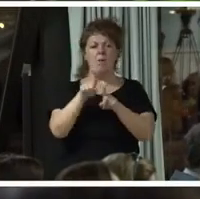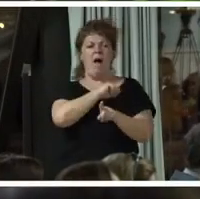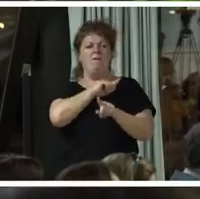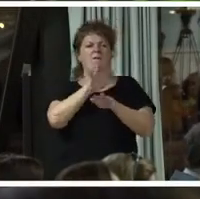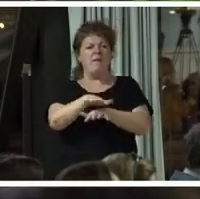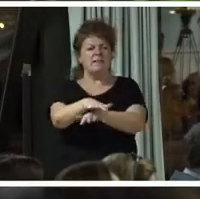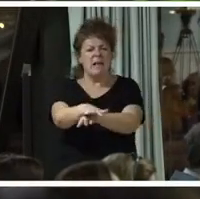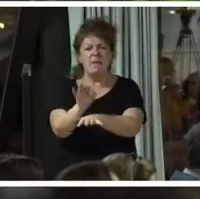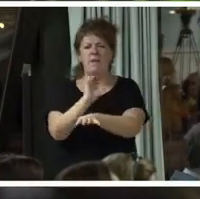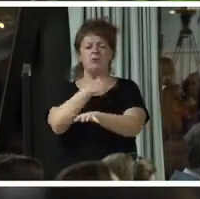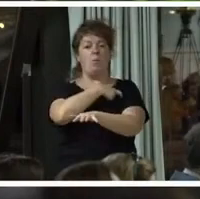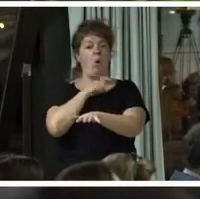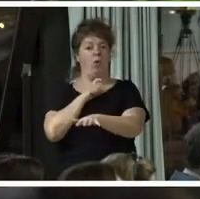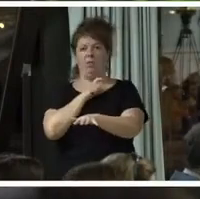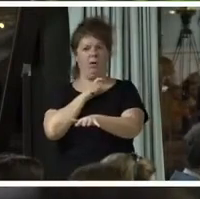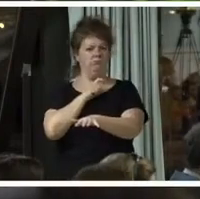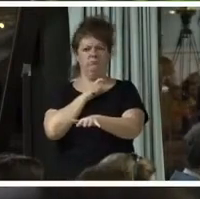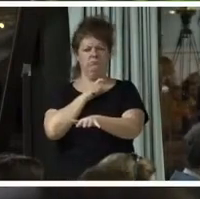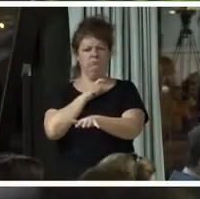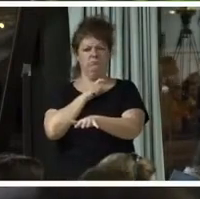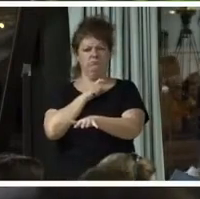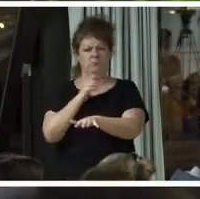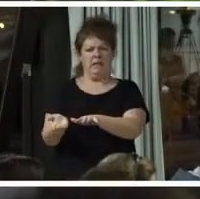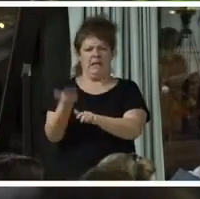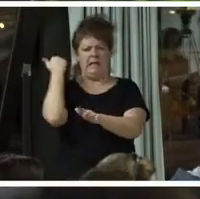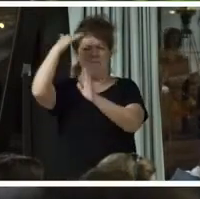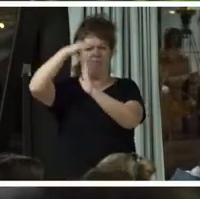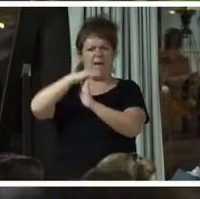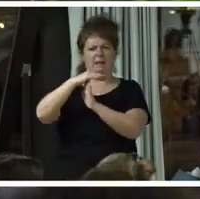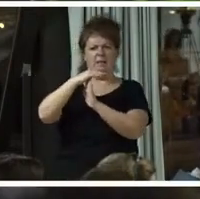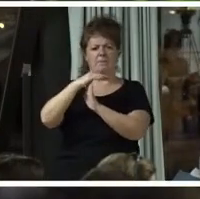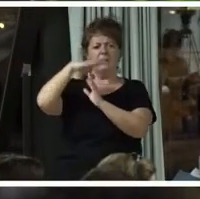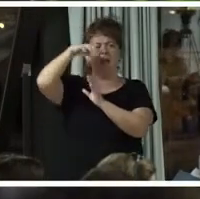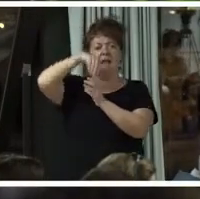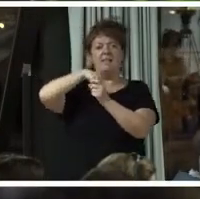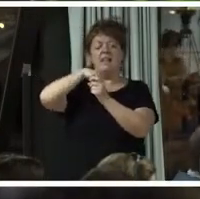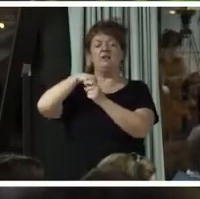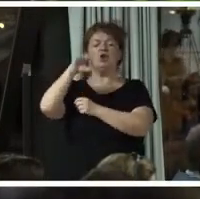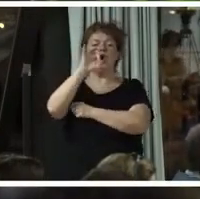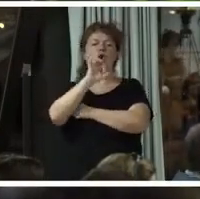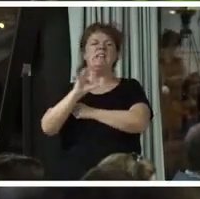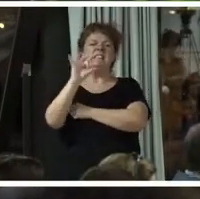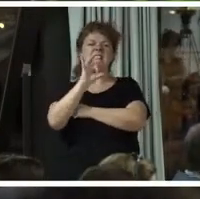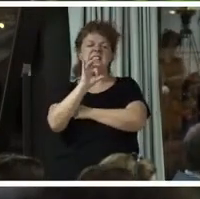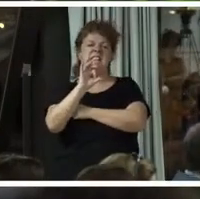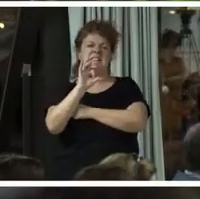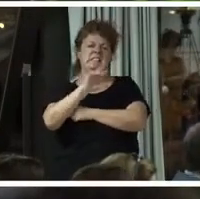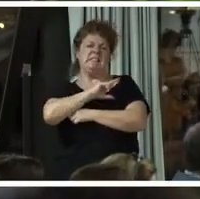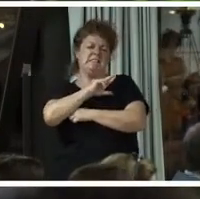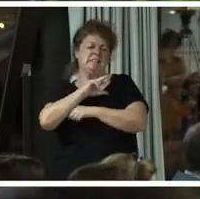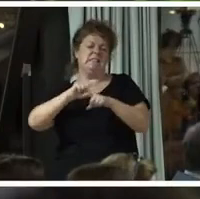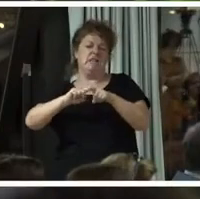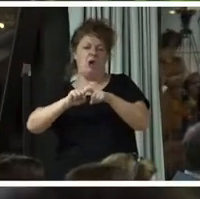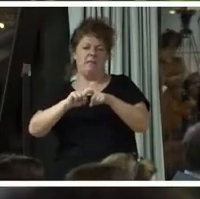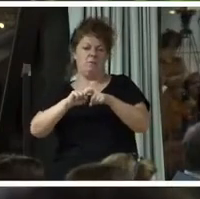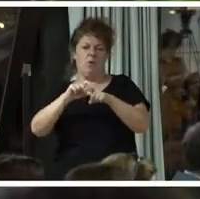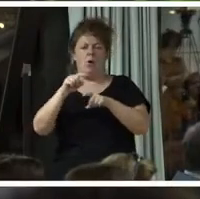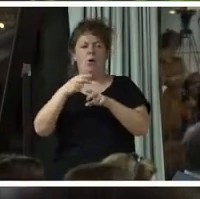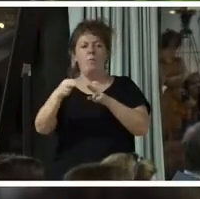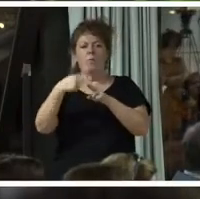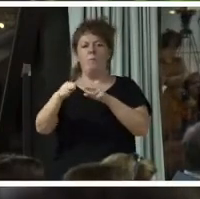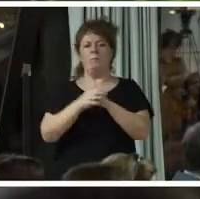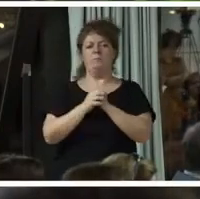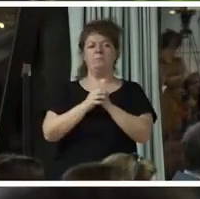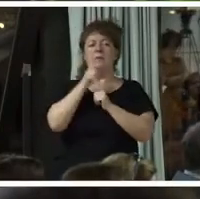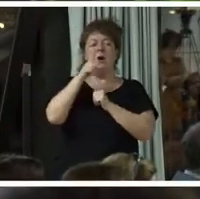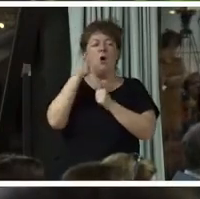armadas como para la policía dentro de de de la entidad sionista eh que se termine con cualquier tipo